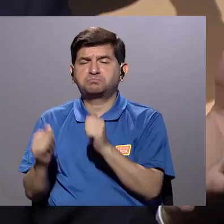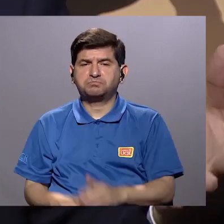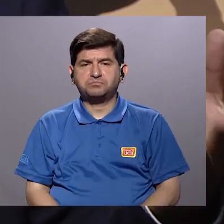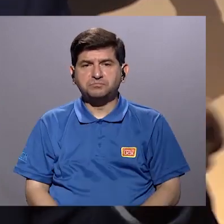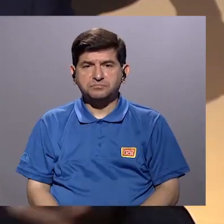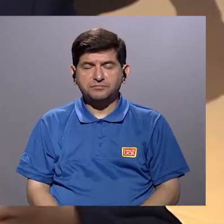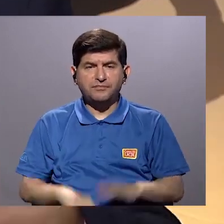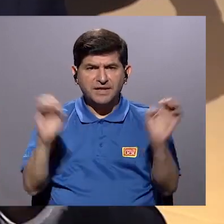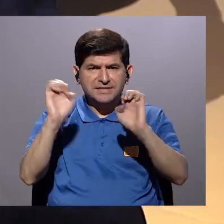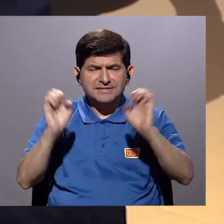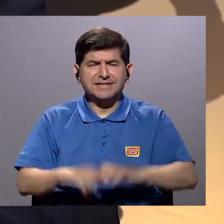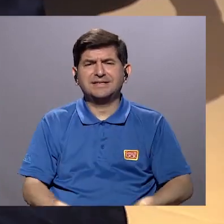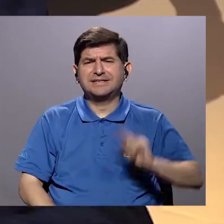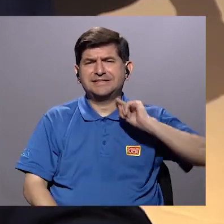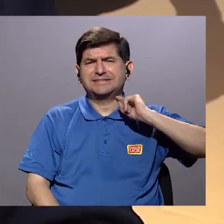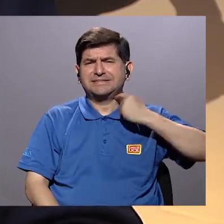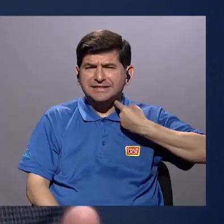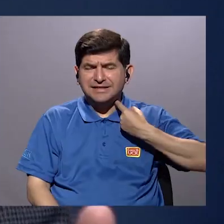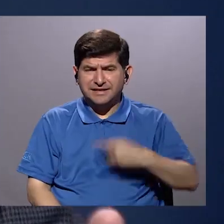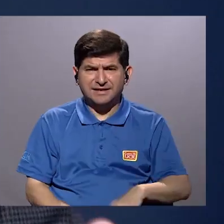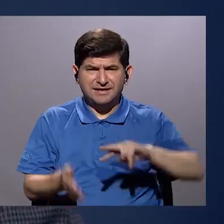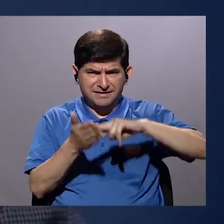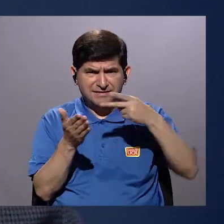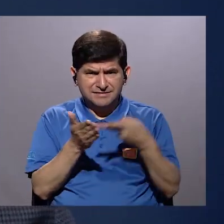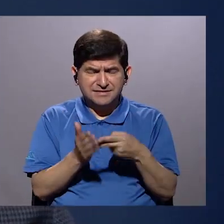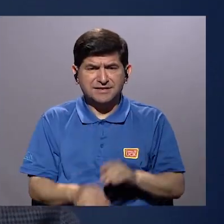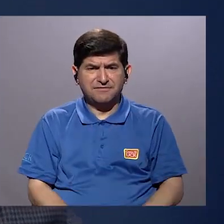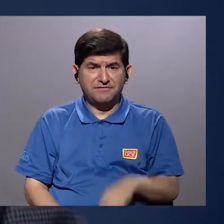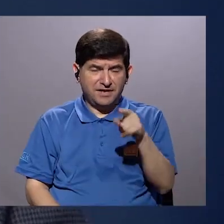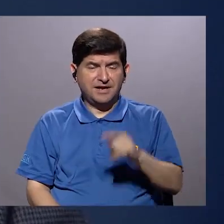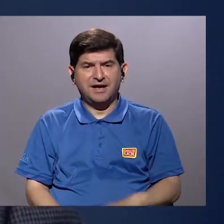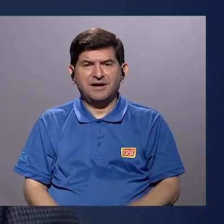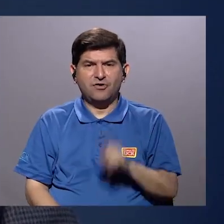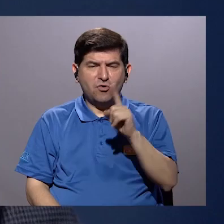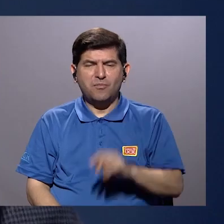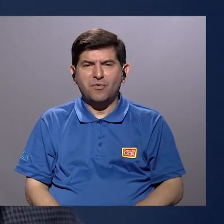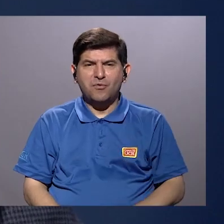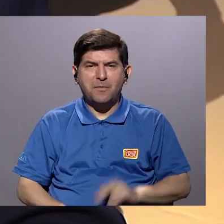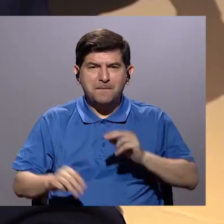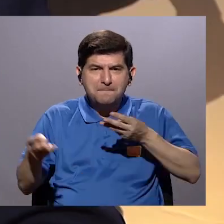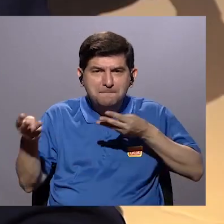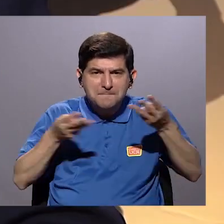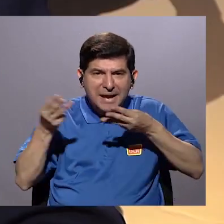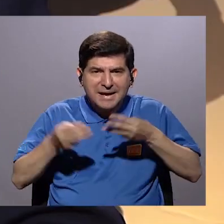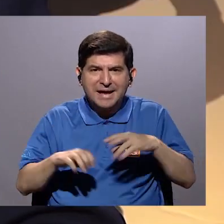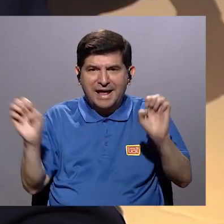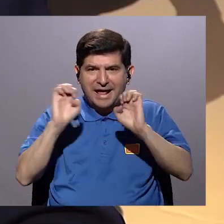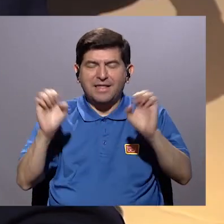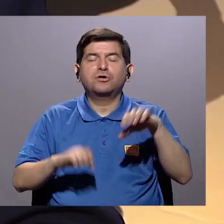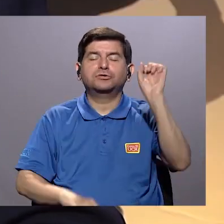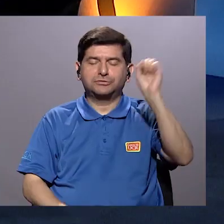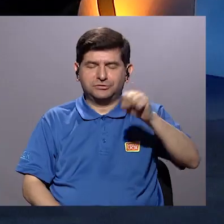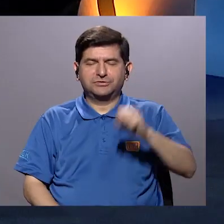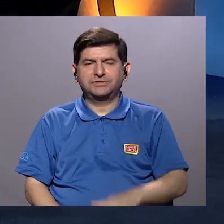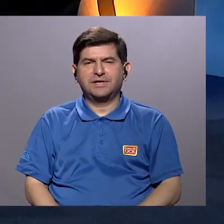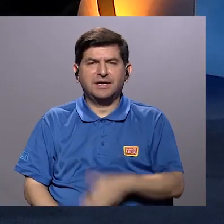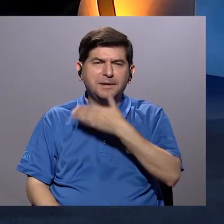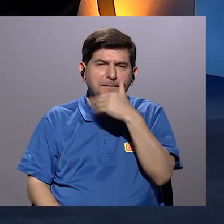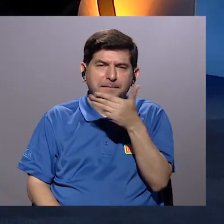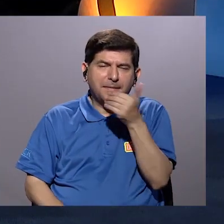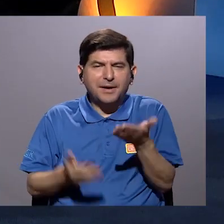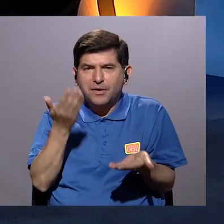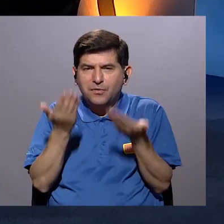si la energía está cara, puede planificar. Estamos hablando de una bolsa de energéticos. Exactamente, y hacia eso va el sistema eléctrico también. Ahora, es más conveniente para